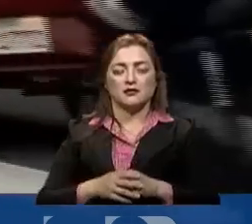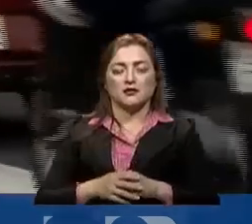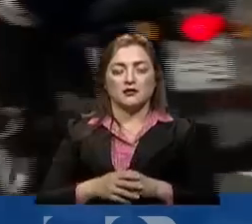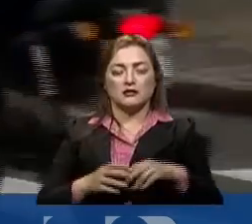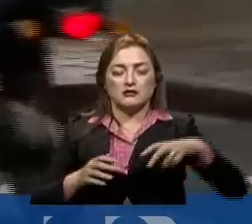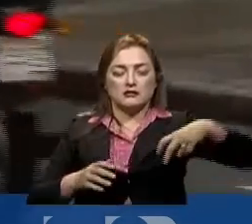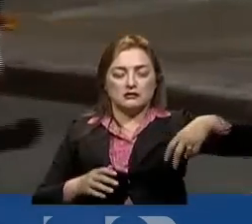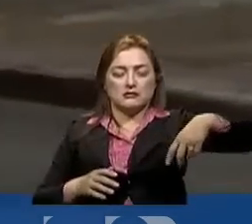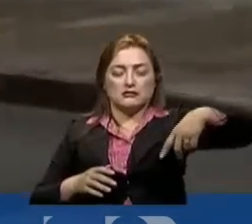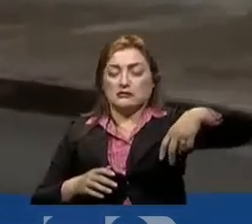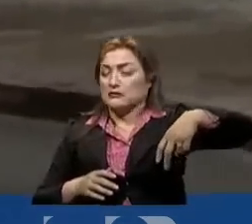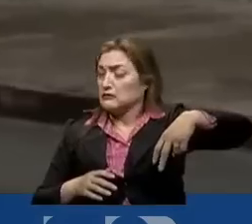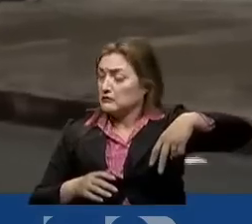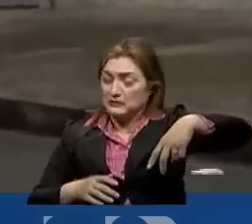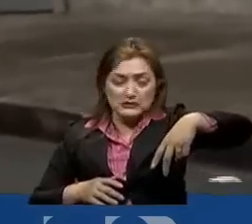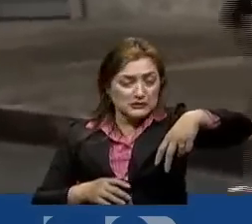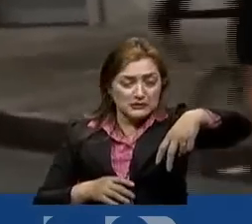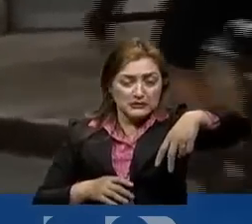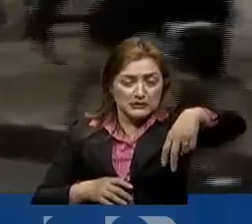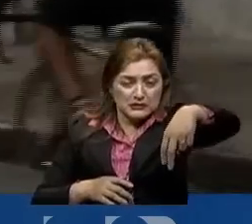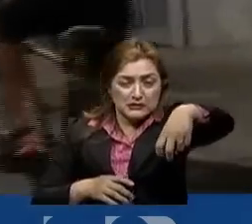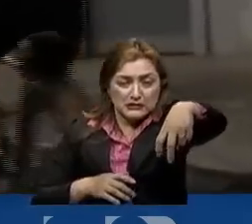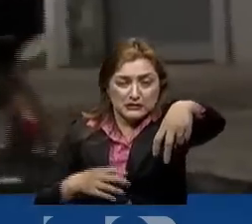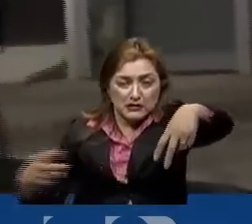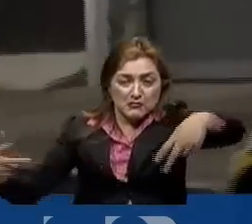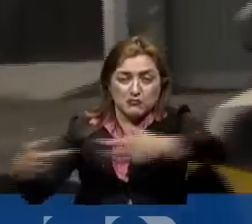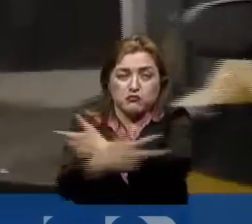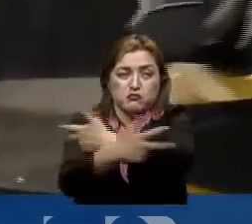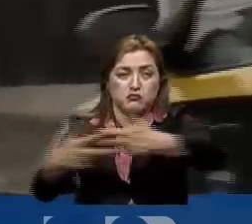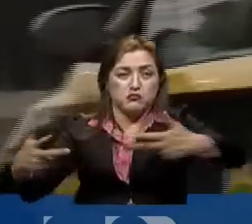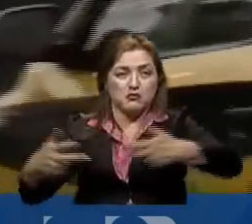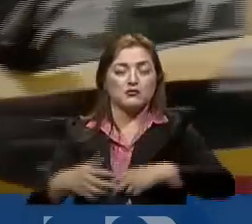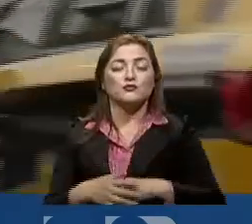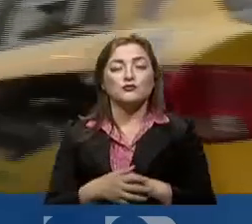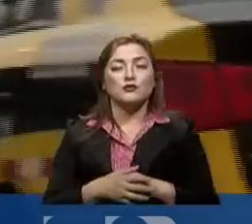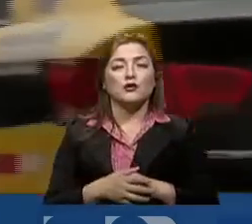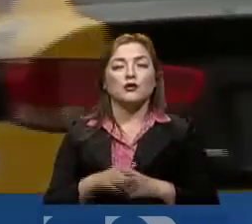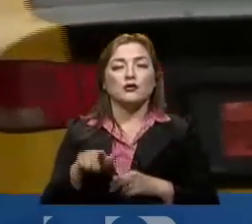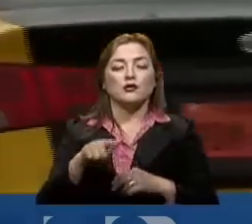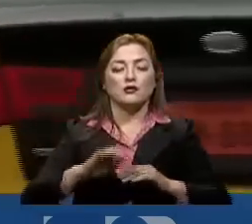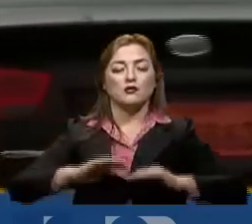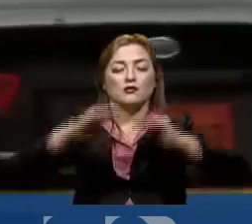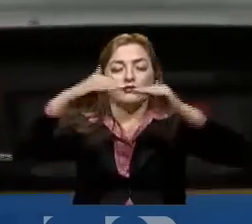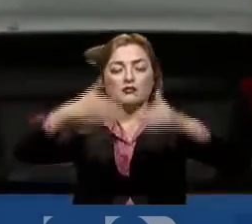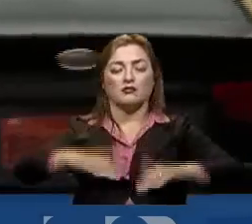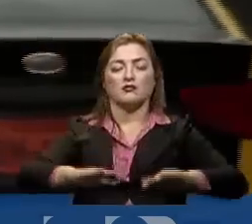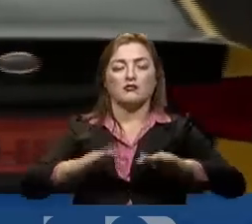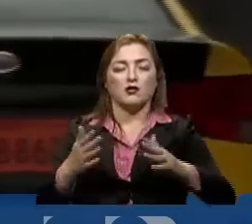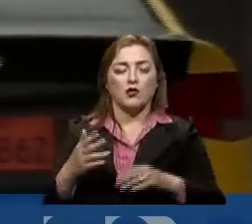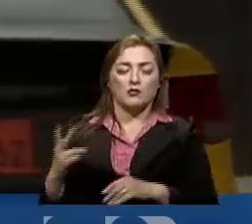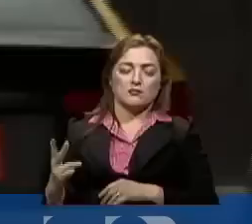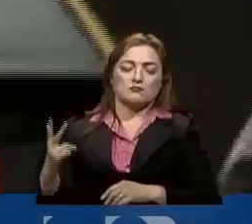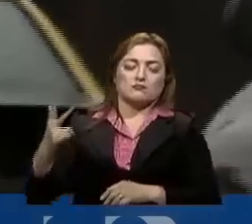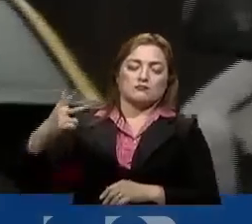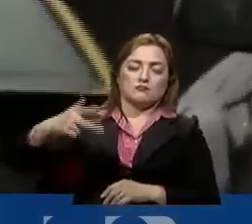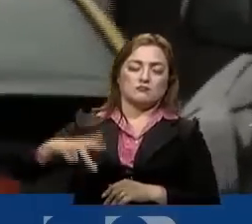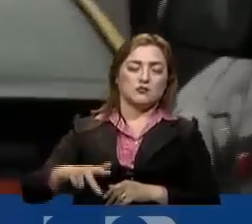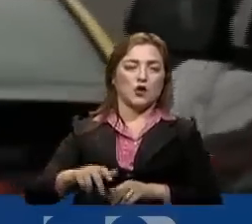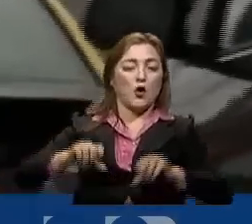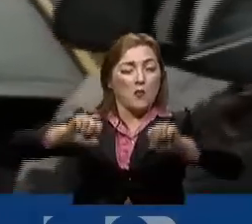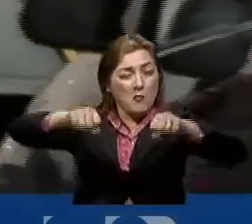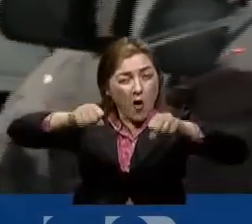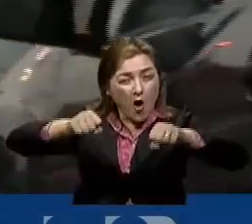verdaderamente pasar de un lado al otro lado. ¿Por qué? Porque no hay el rompe velocidades y las motos